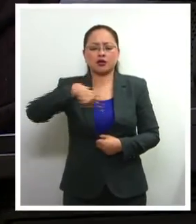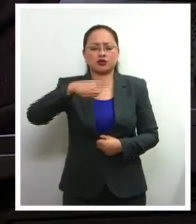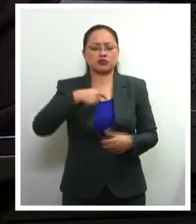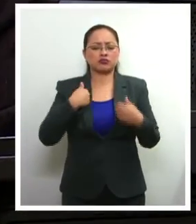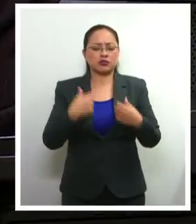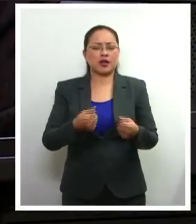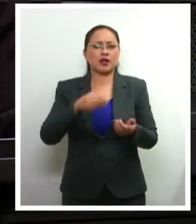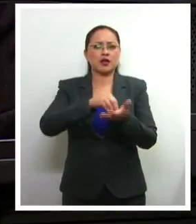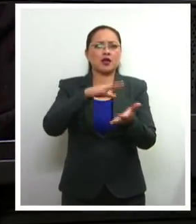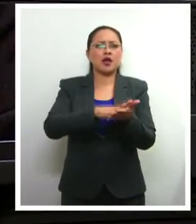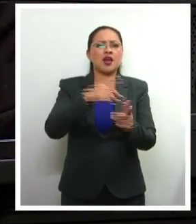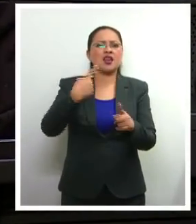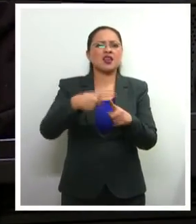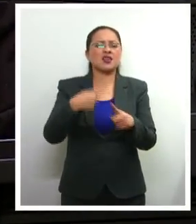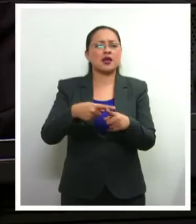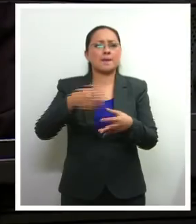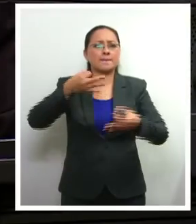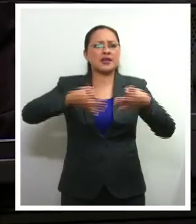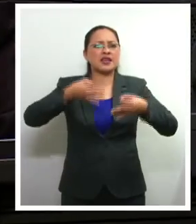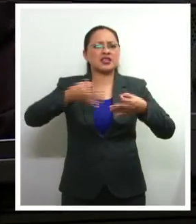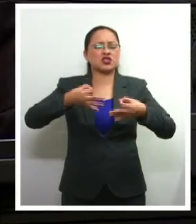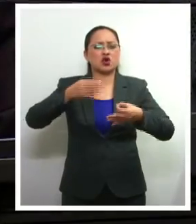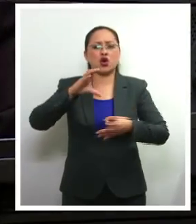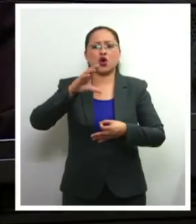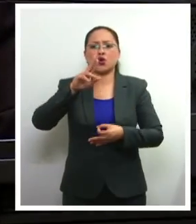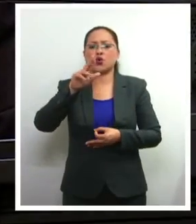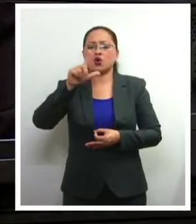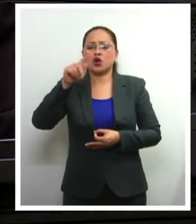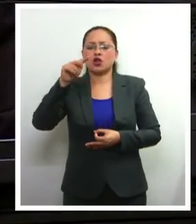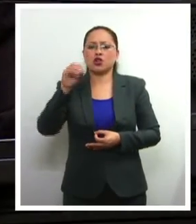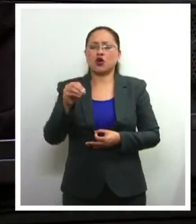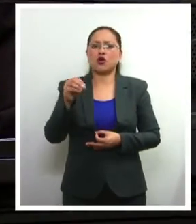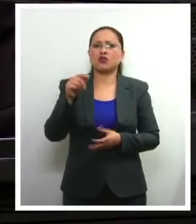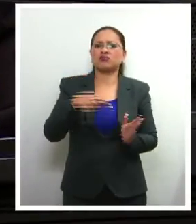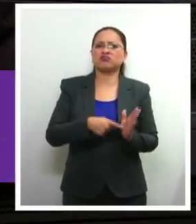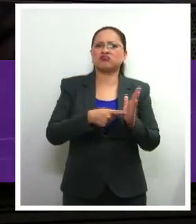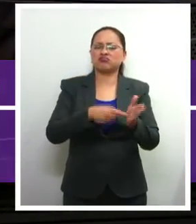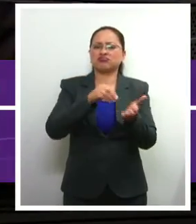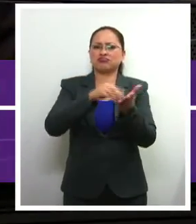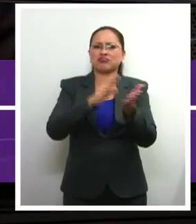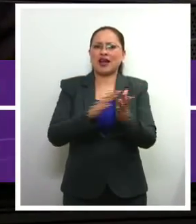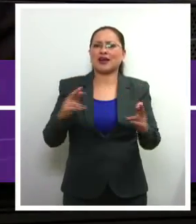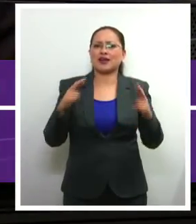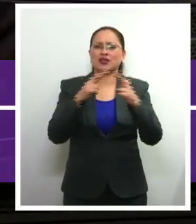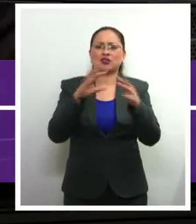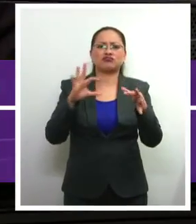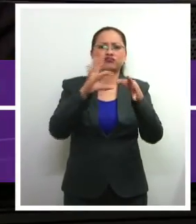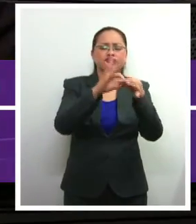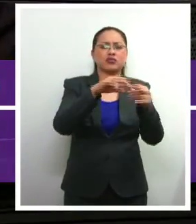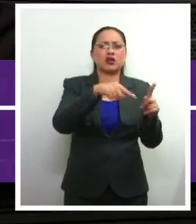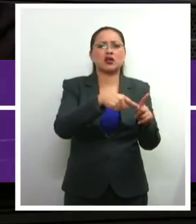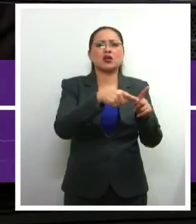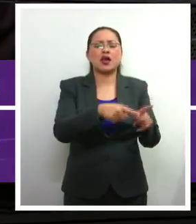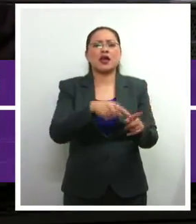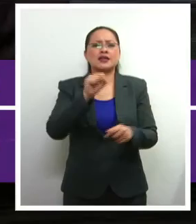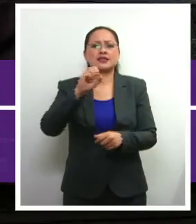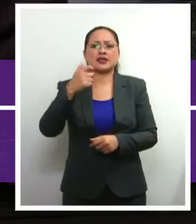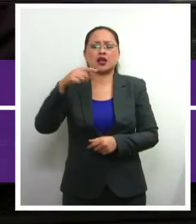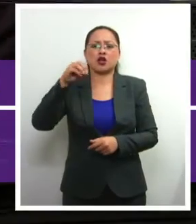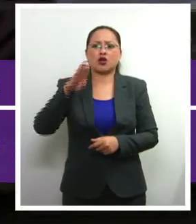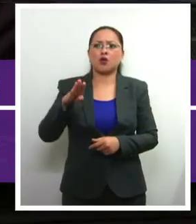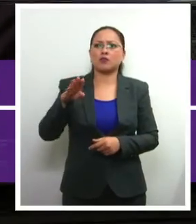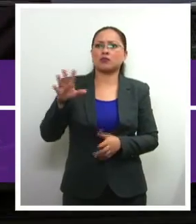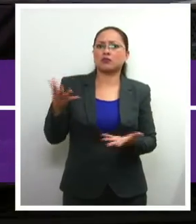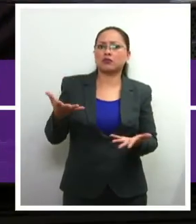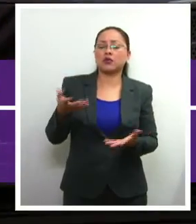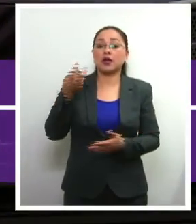está registrada como ministro de culto, según los registros de la Secretaría de Gobernación, y